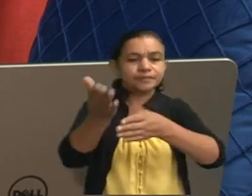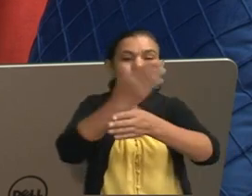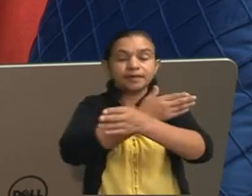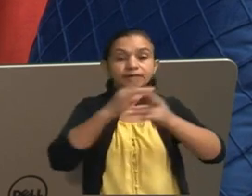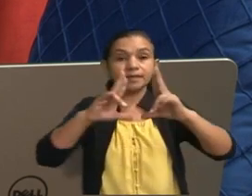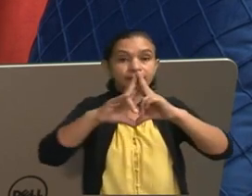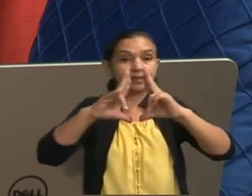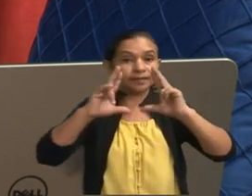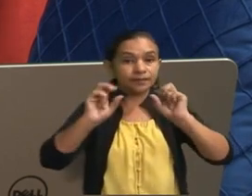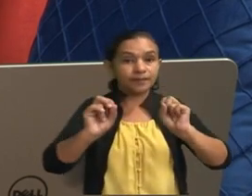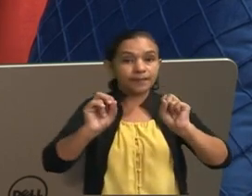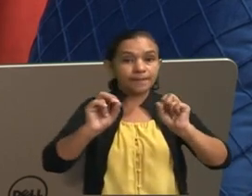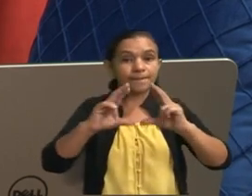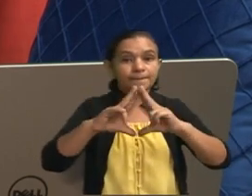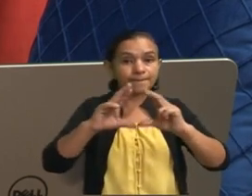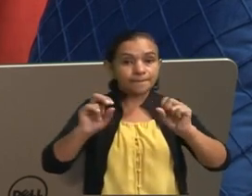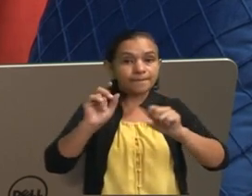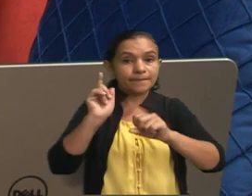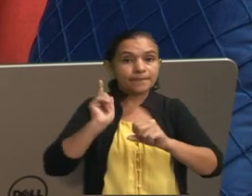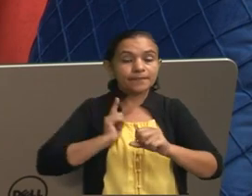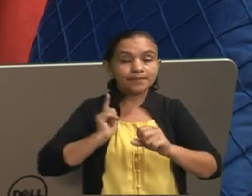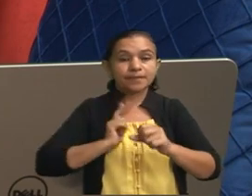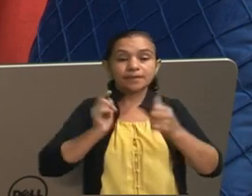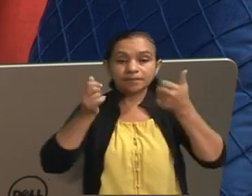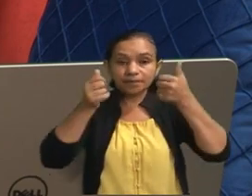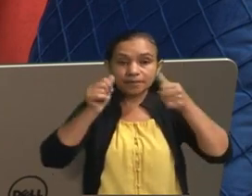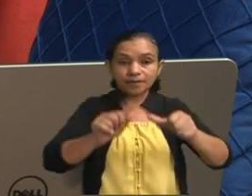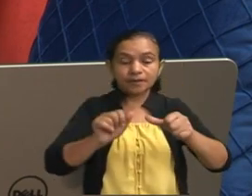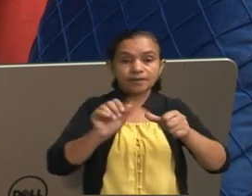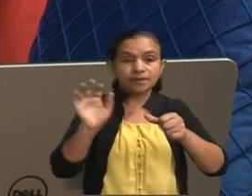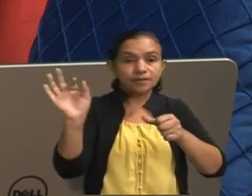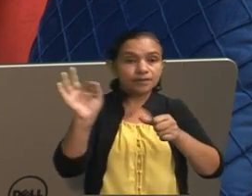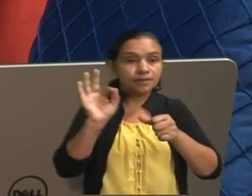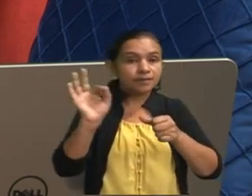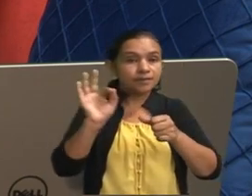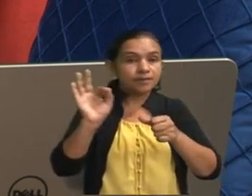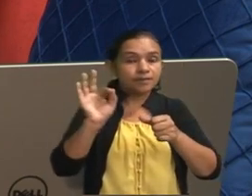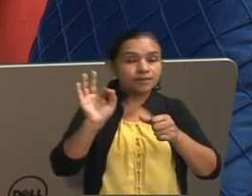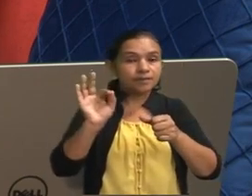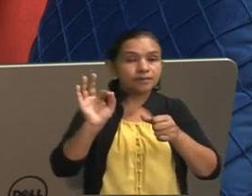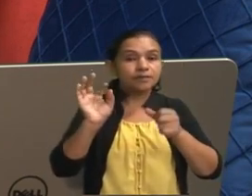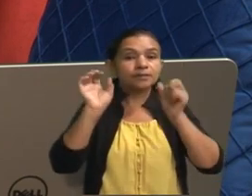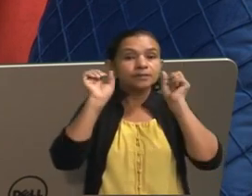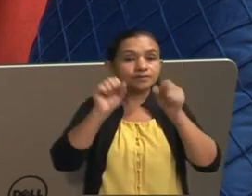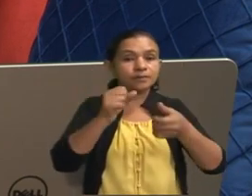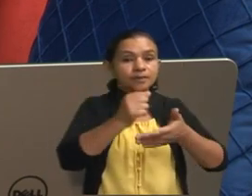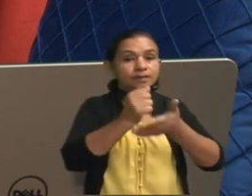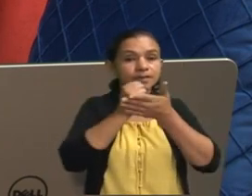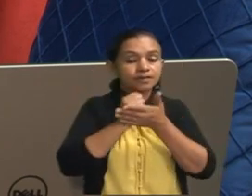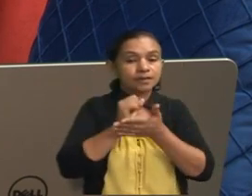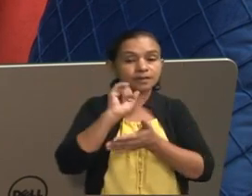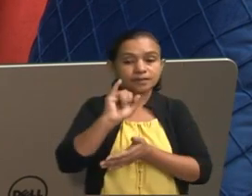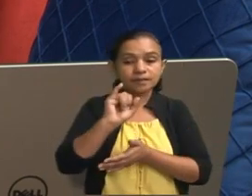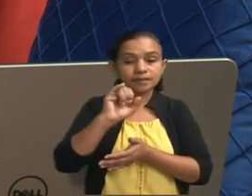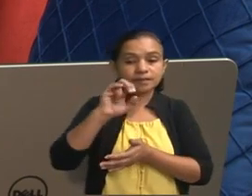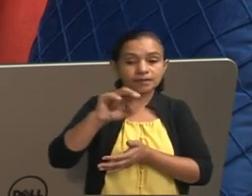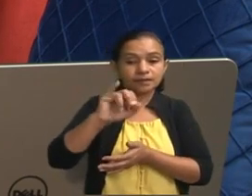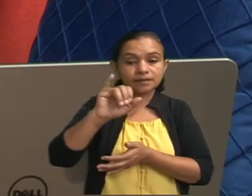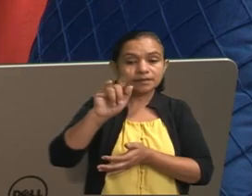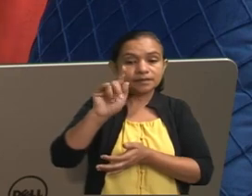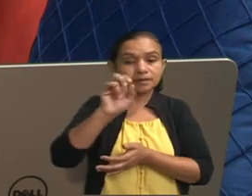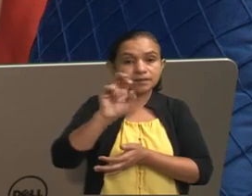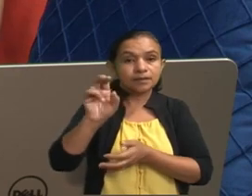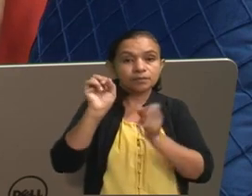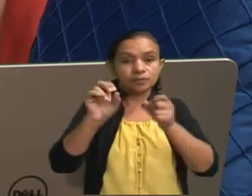Nicaragua tenemos establecido un sistema que permite que SINAPET y Defensa Civil puedan ver